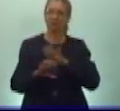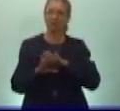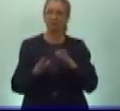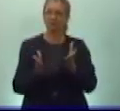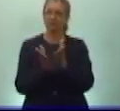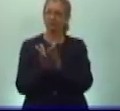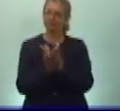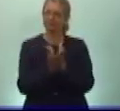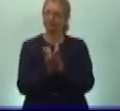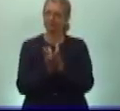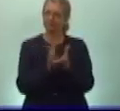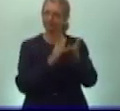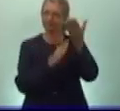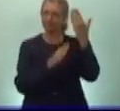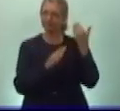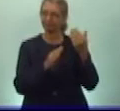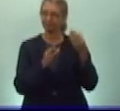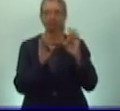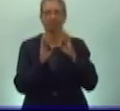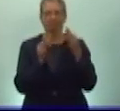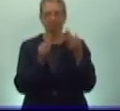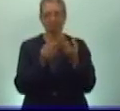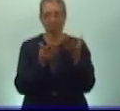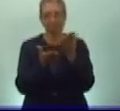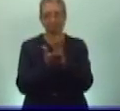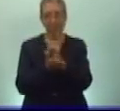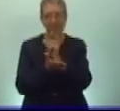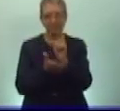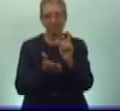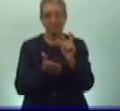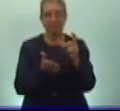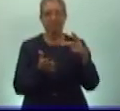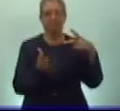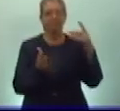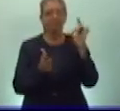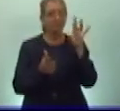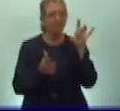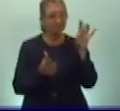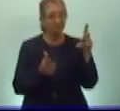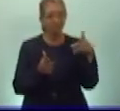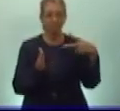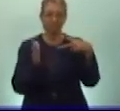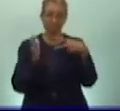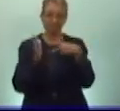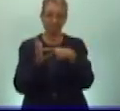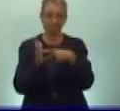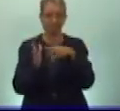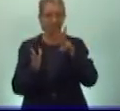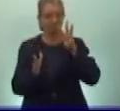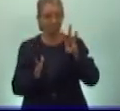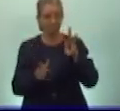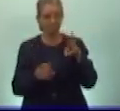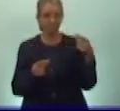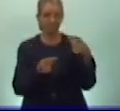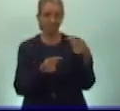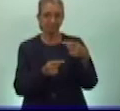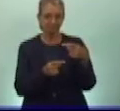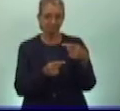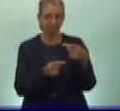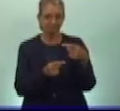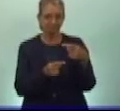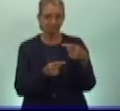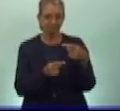con sus familiares, en sus escuelas, en fin, que 15 dividido entre 3 es